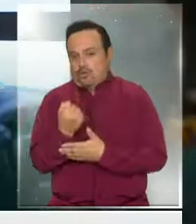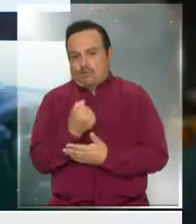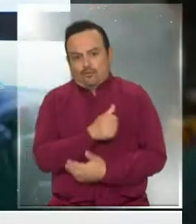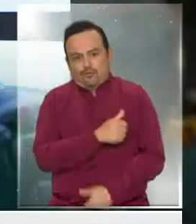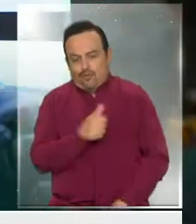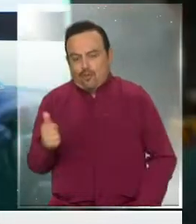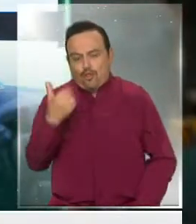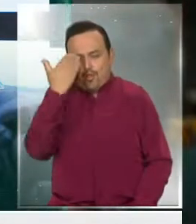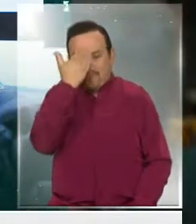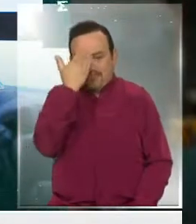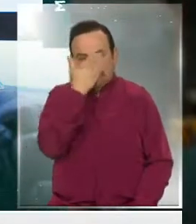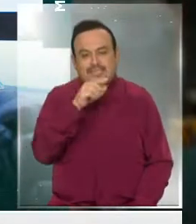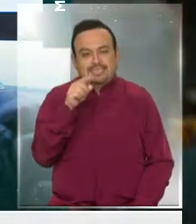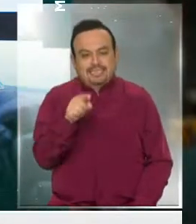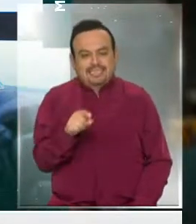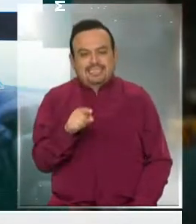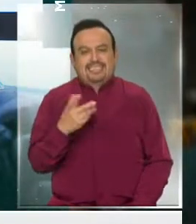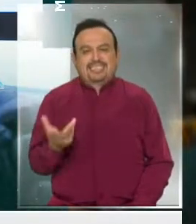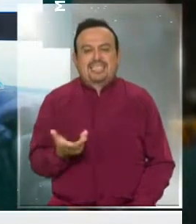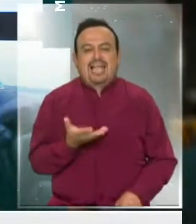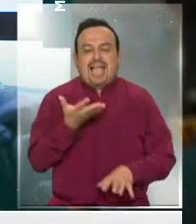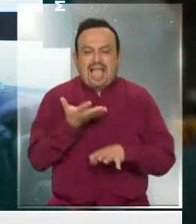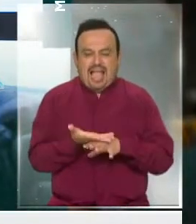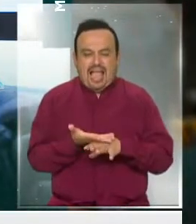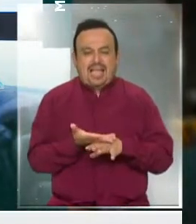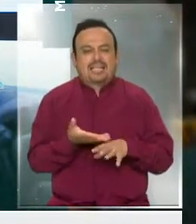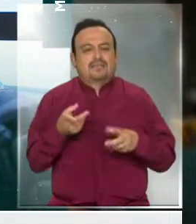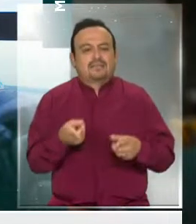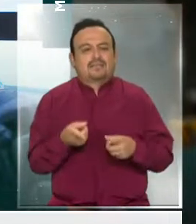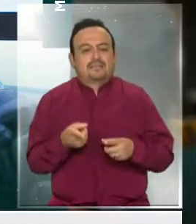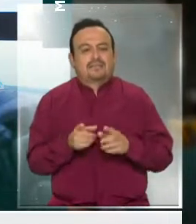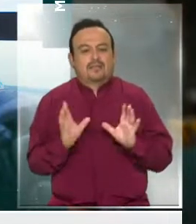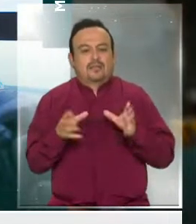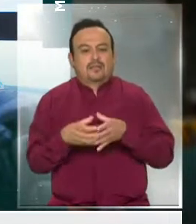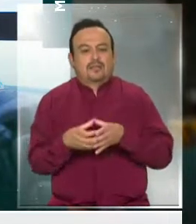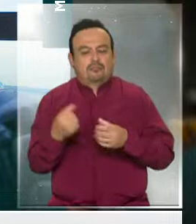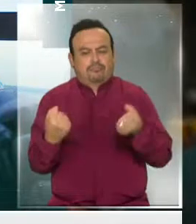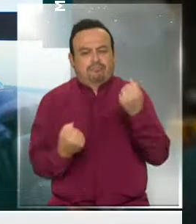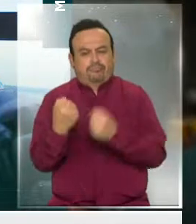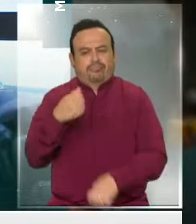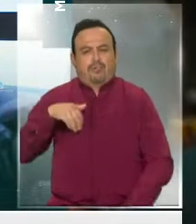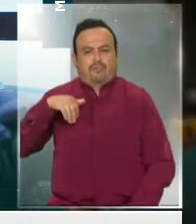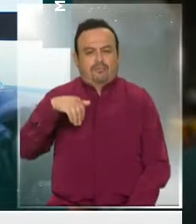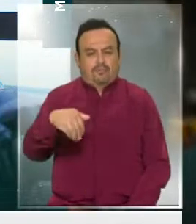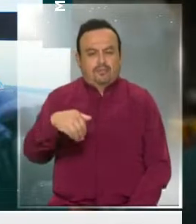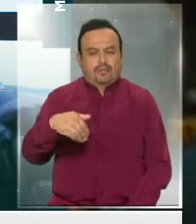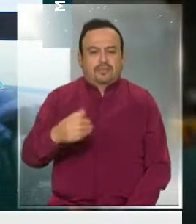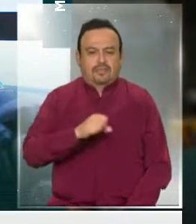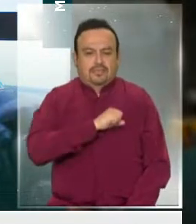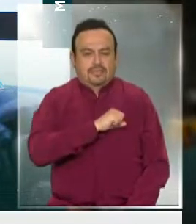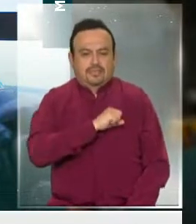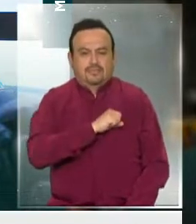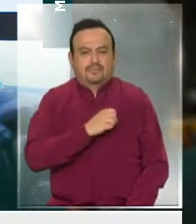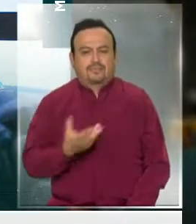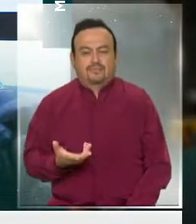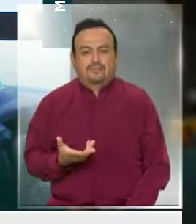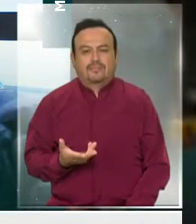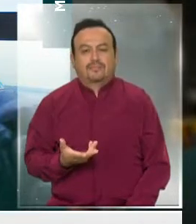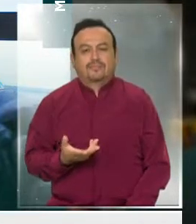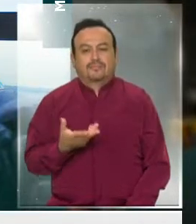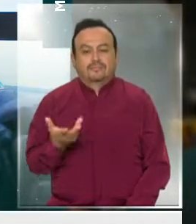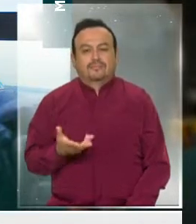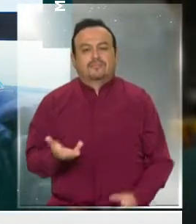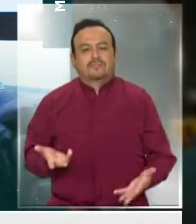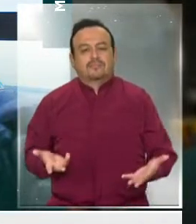se preocupan y de hecho esa preocupación existe particularmente en el gremio de los conductores de la red metropolitana de movilidad, lo que conocimos antes